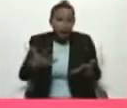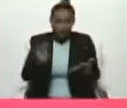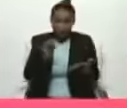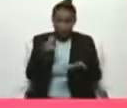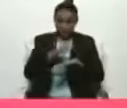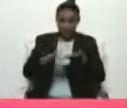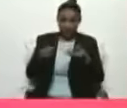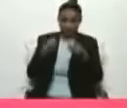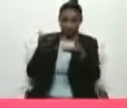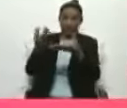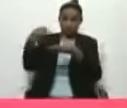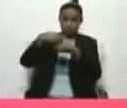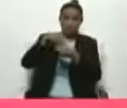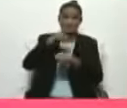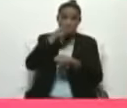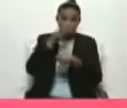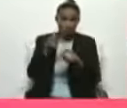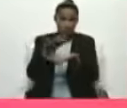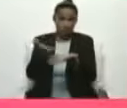Nosotros nos quedamos aquí.